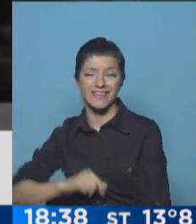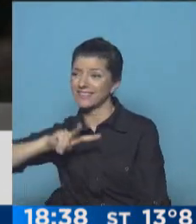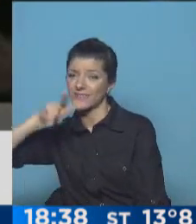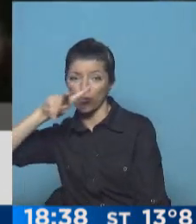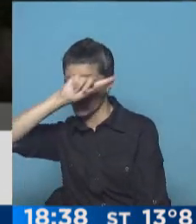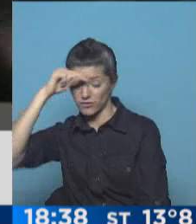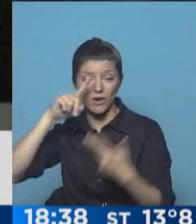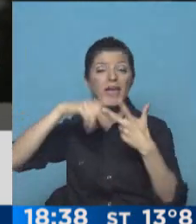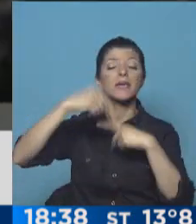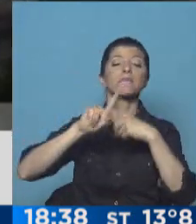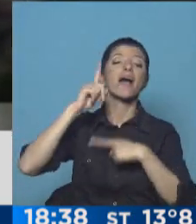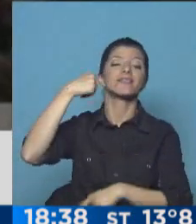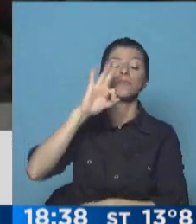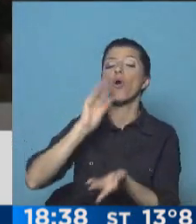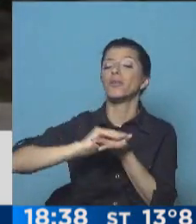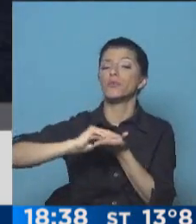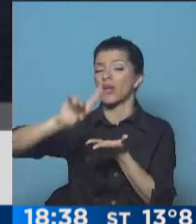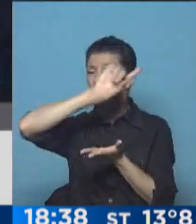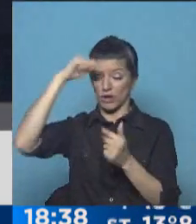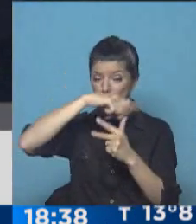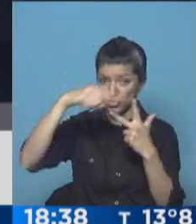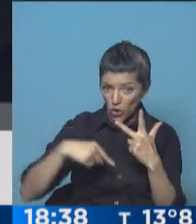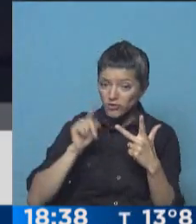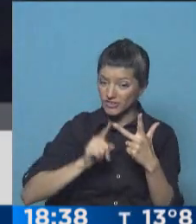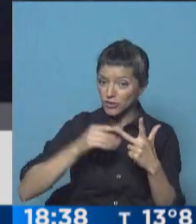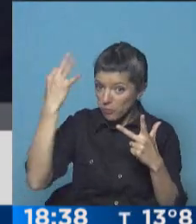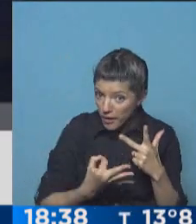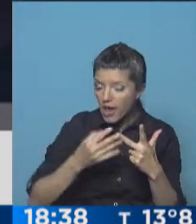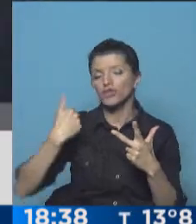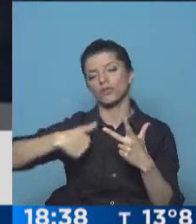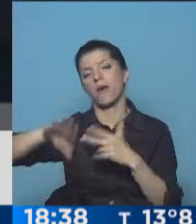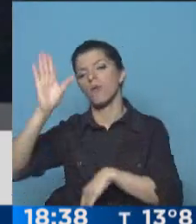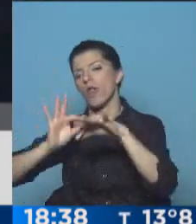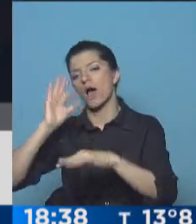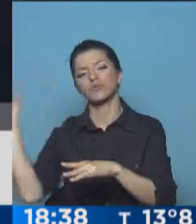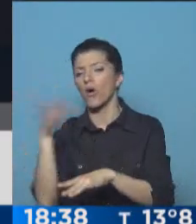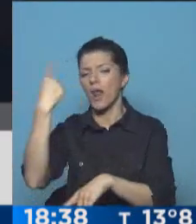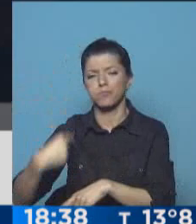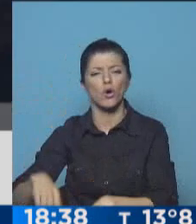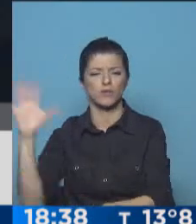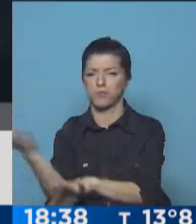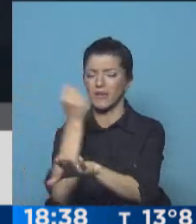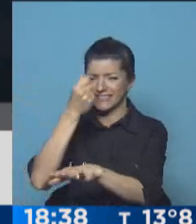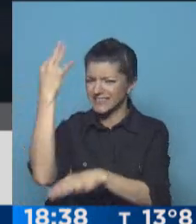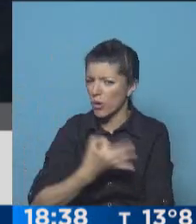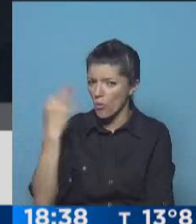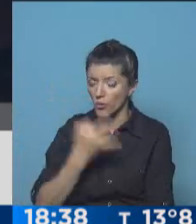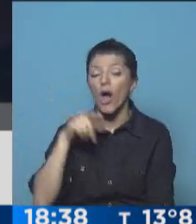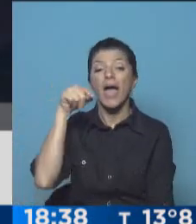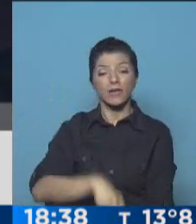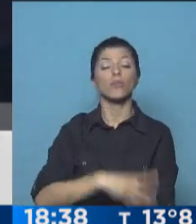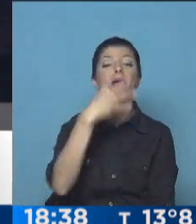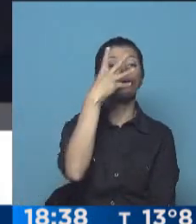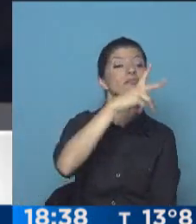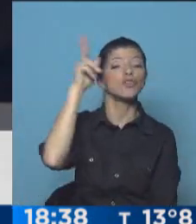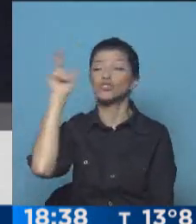que Máximo sea diputado nacional. Todos desde el lugar de que nos toquen, vamos a velar para que este proyecto en 48